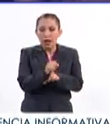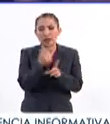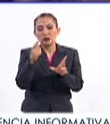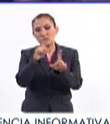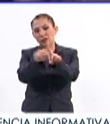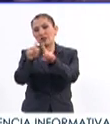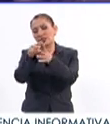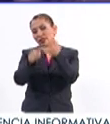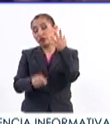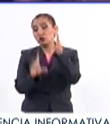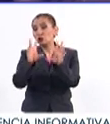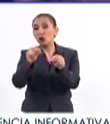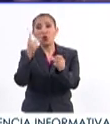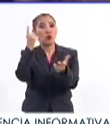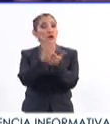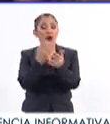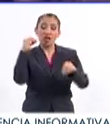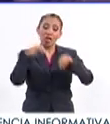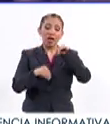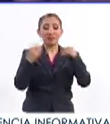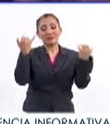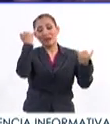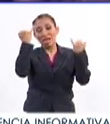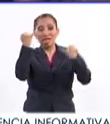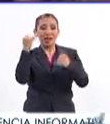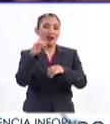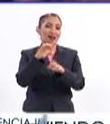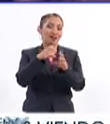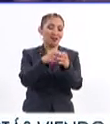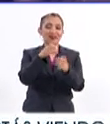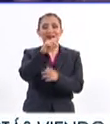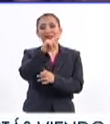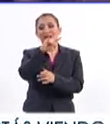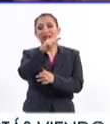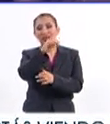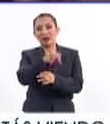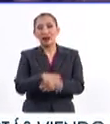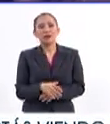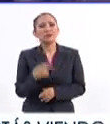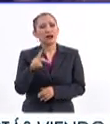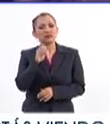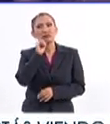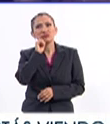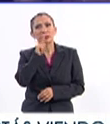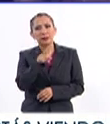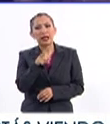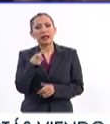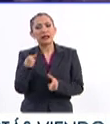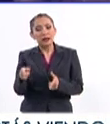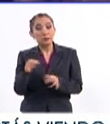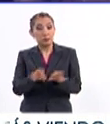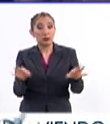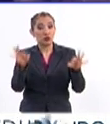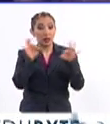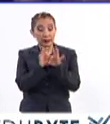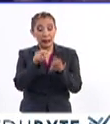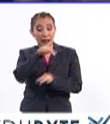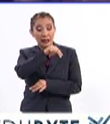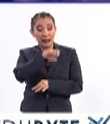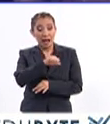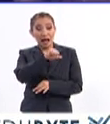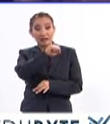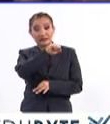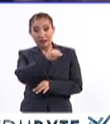son varias. No solamente es construir y diseñar el satélite, ¿verdad? Pero también es muy importante para